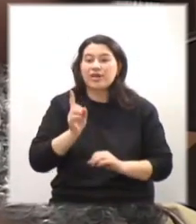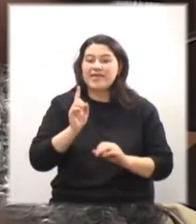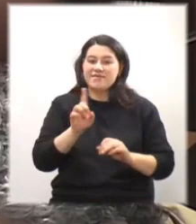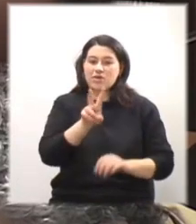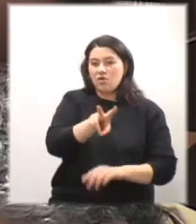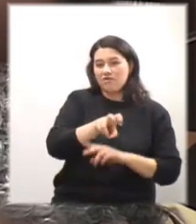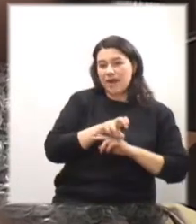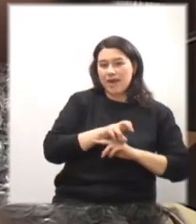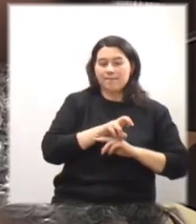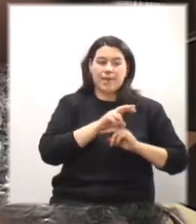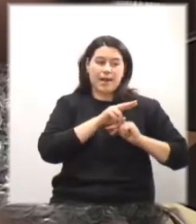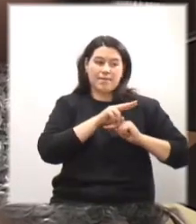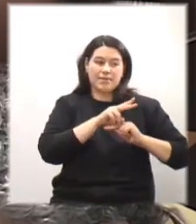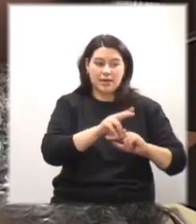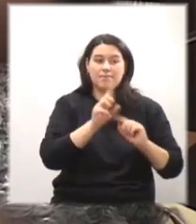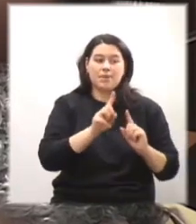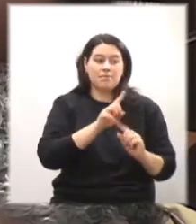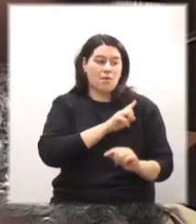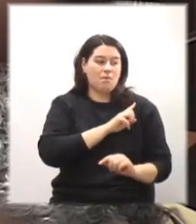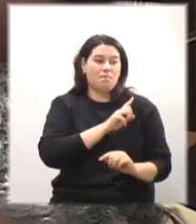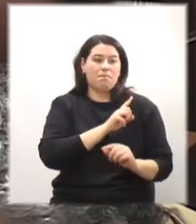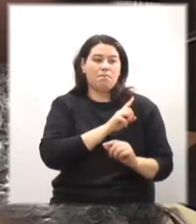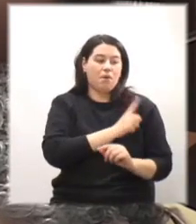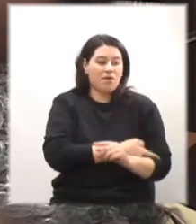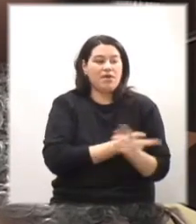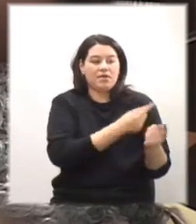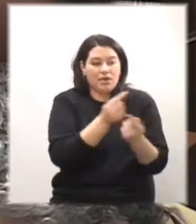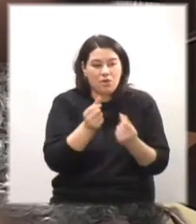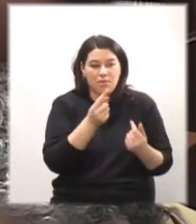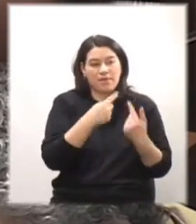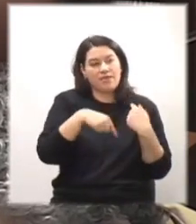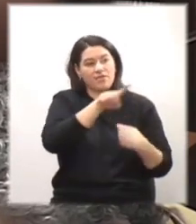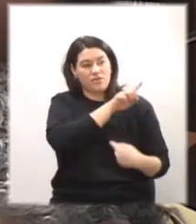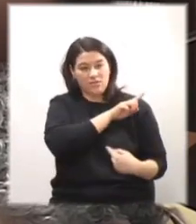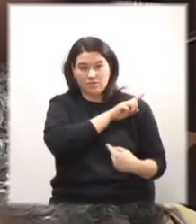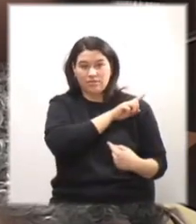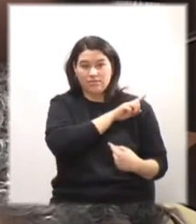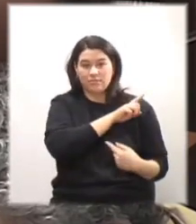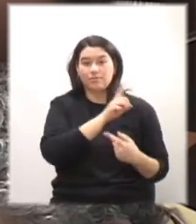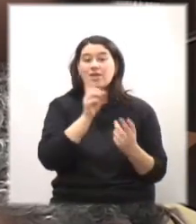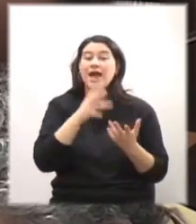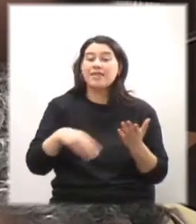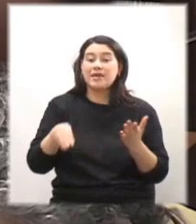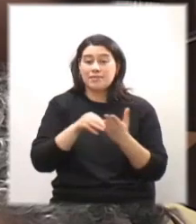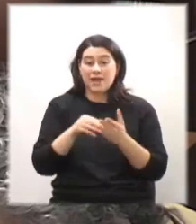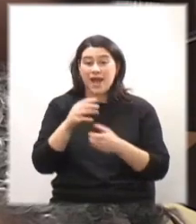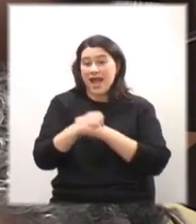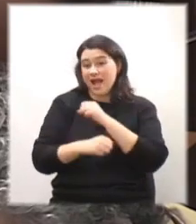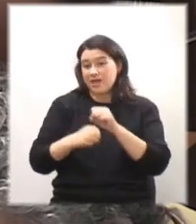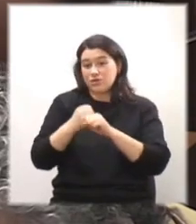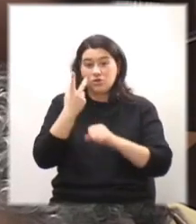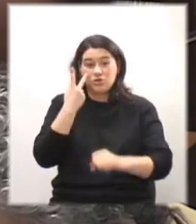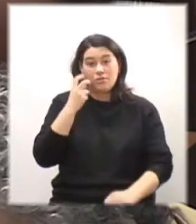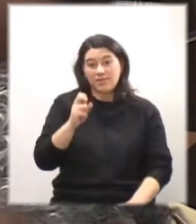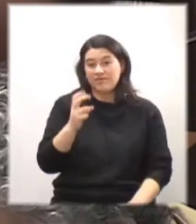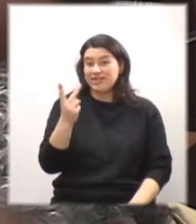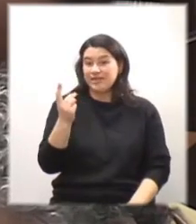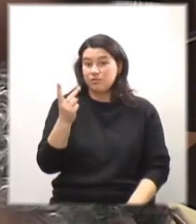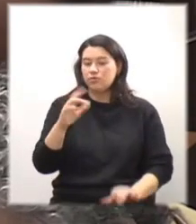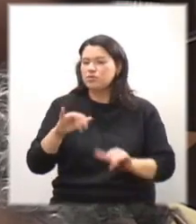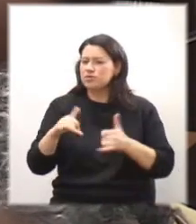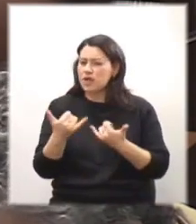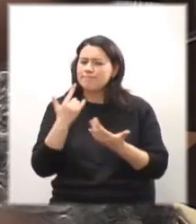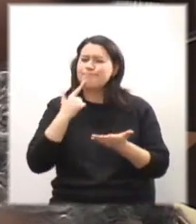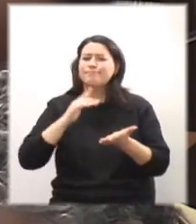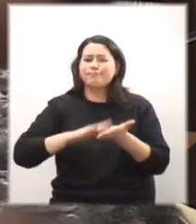percibir para mantener el mismo poder de compra que el año anterior. Y tengamos en cuenta que en el año 21 ya se